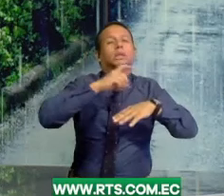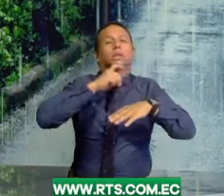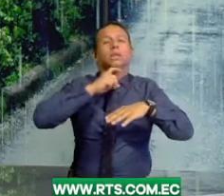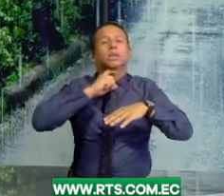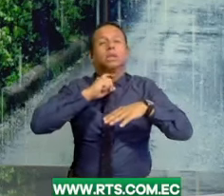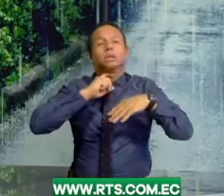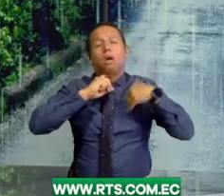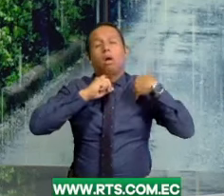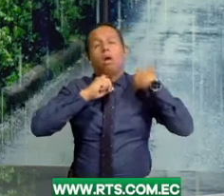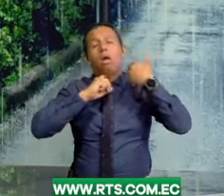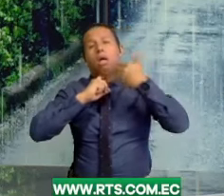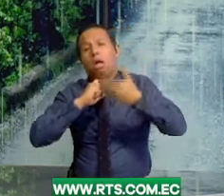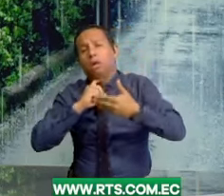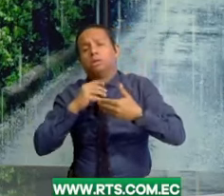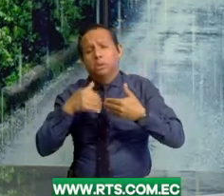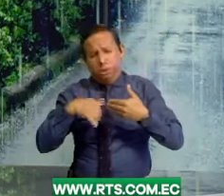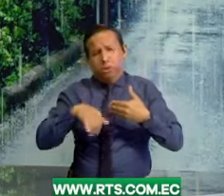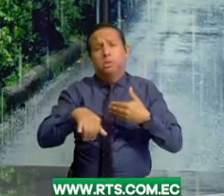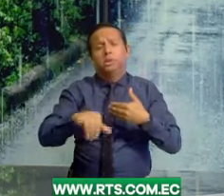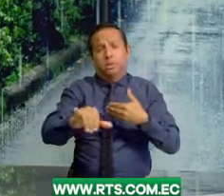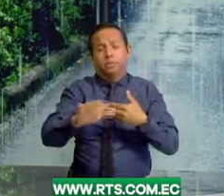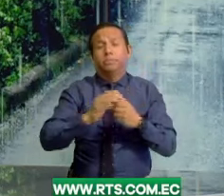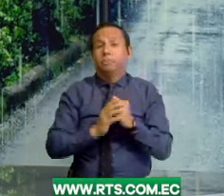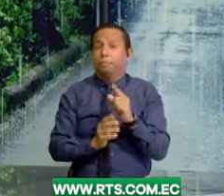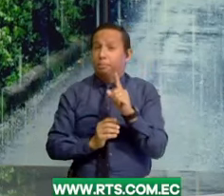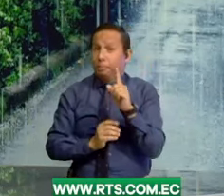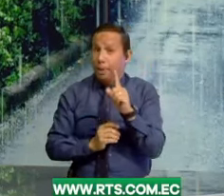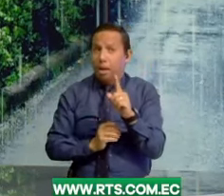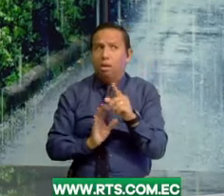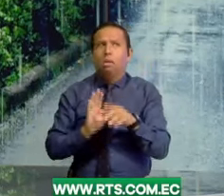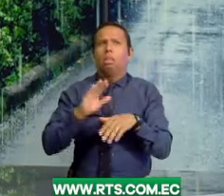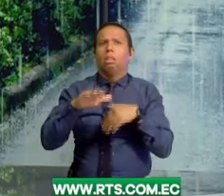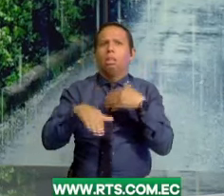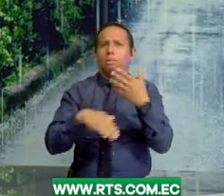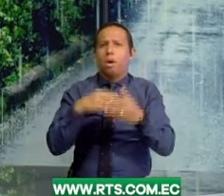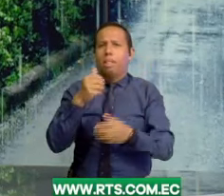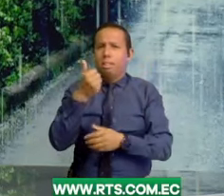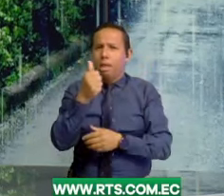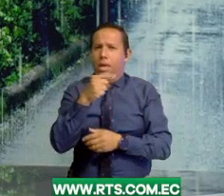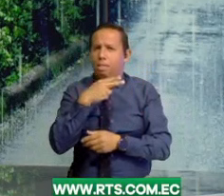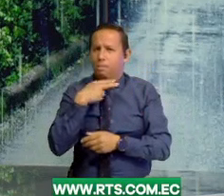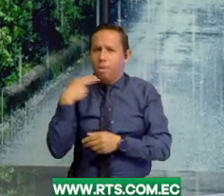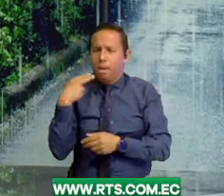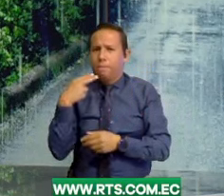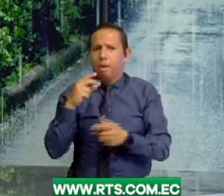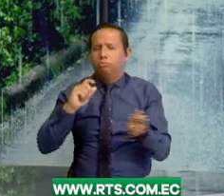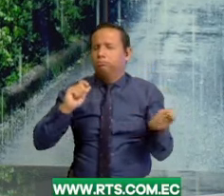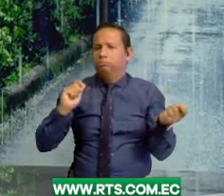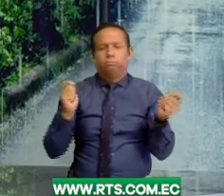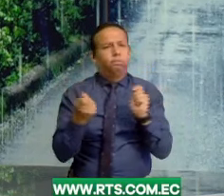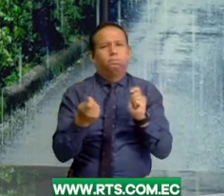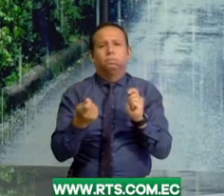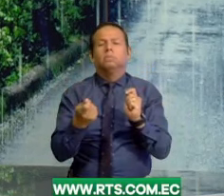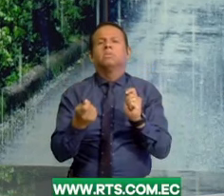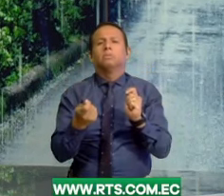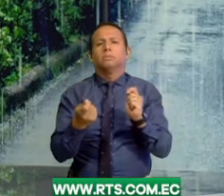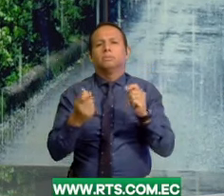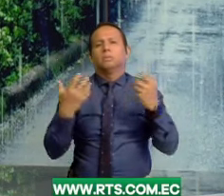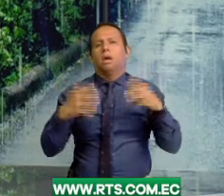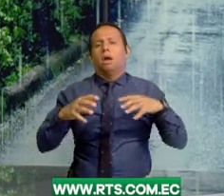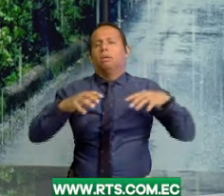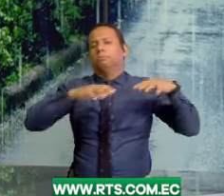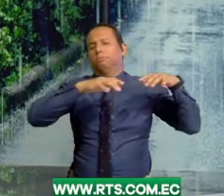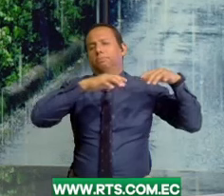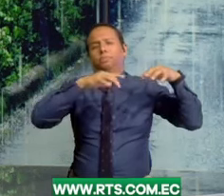prolongará por los próximos días sin embargo a partir del 10 de noviembre la situación cambiaría con la llegada de masas